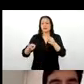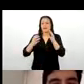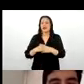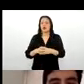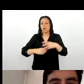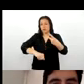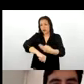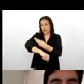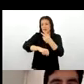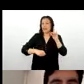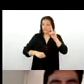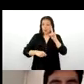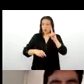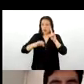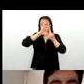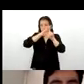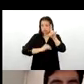de la vicuña, ¿no? Tenemos